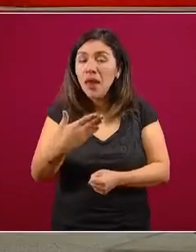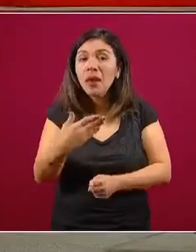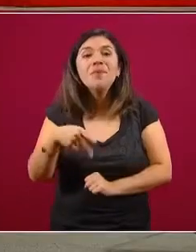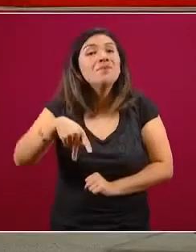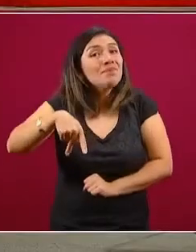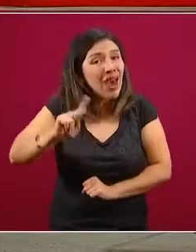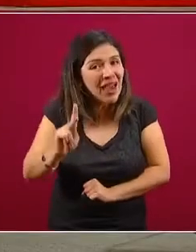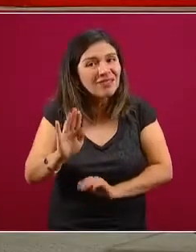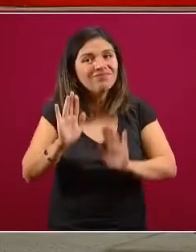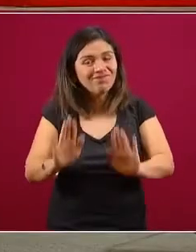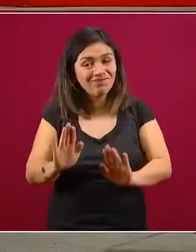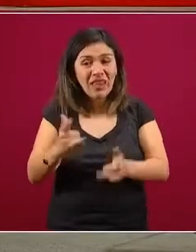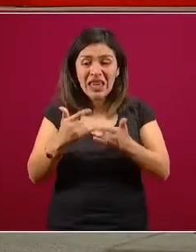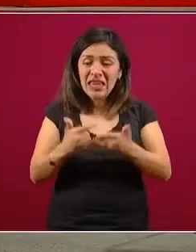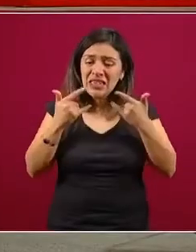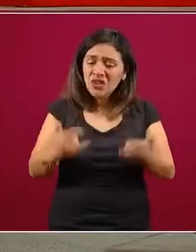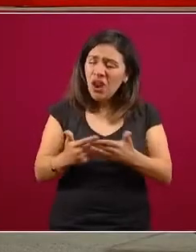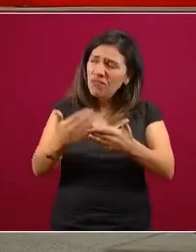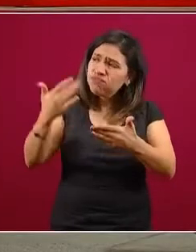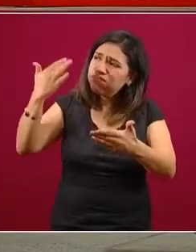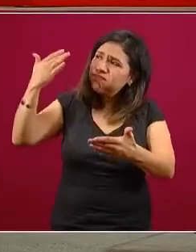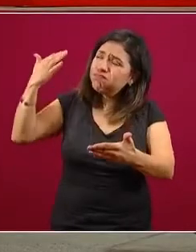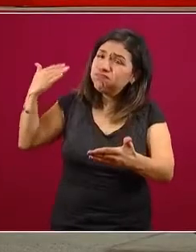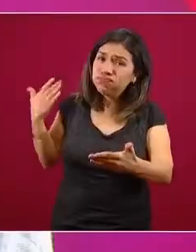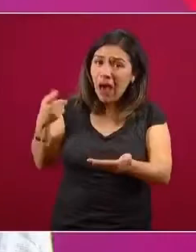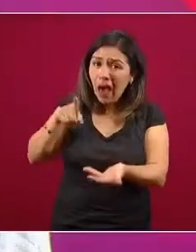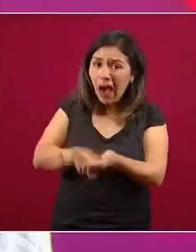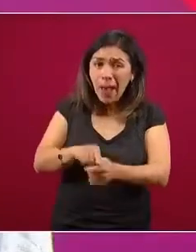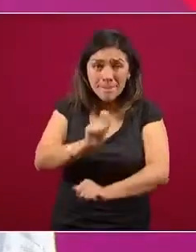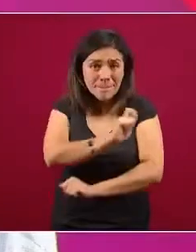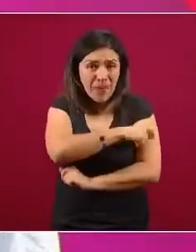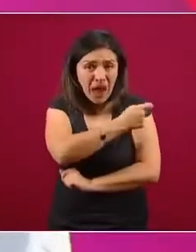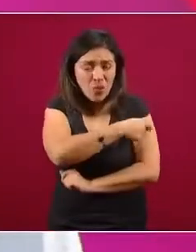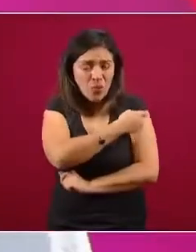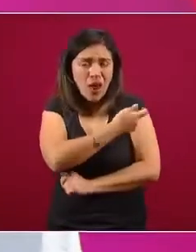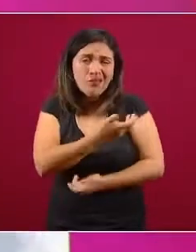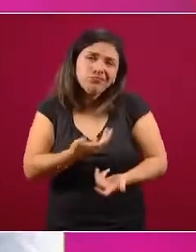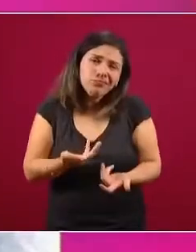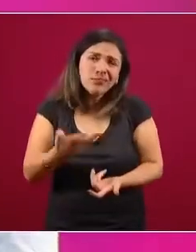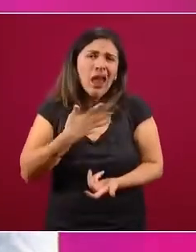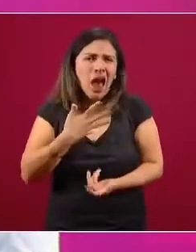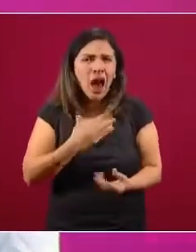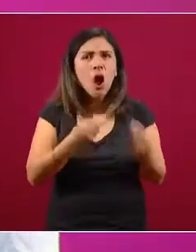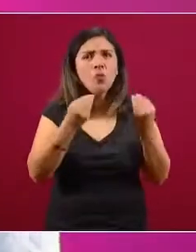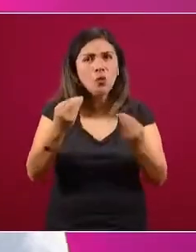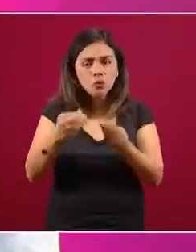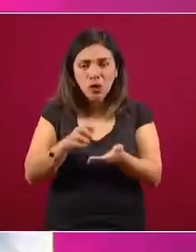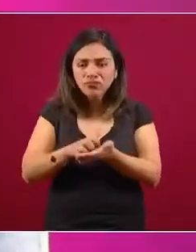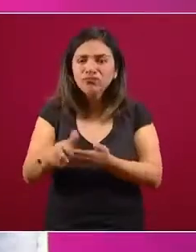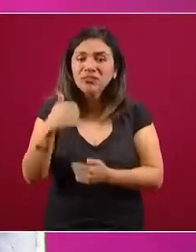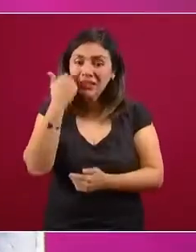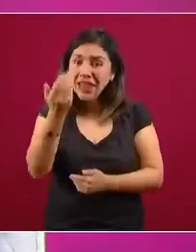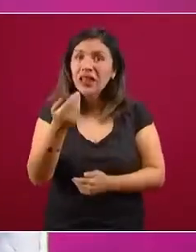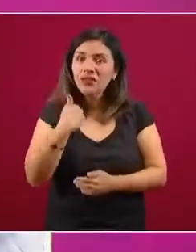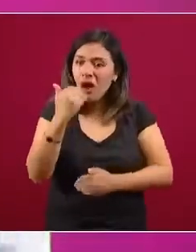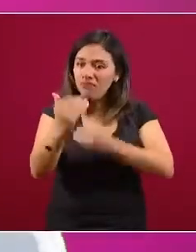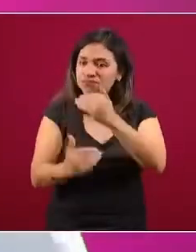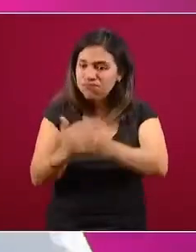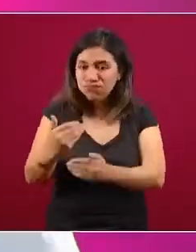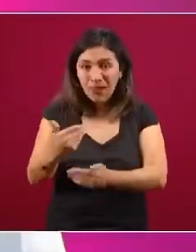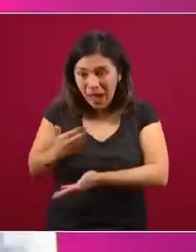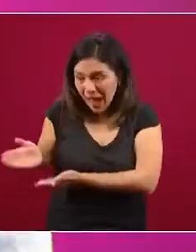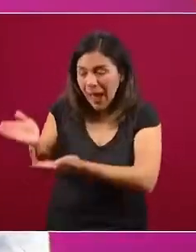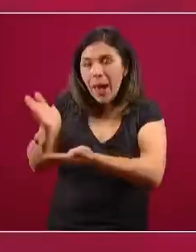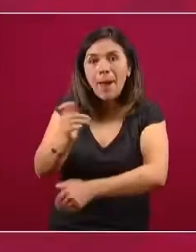Pero en la historia de las vacunas han existido candidatos que están muy avanzados,